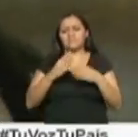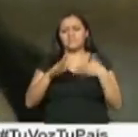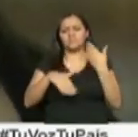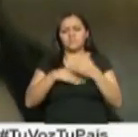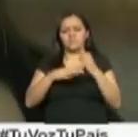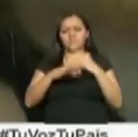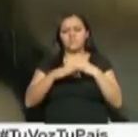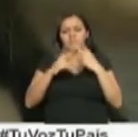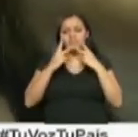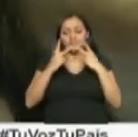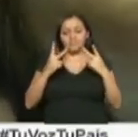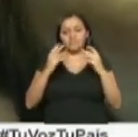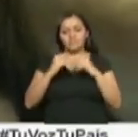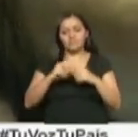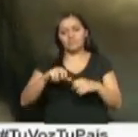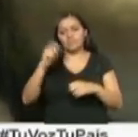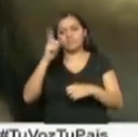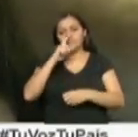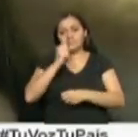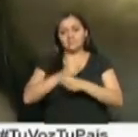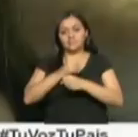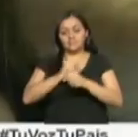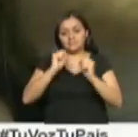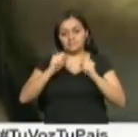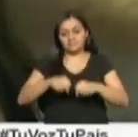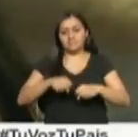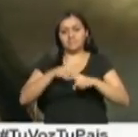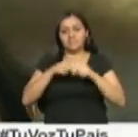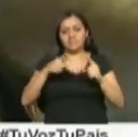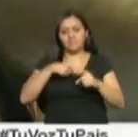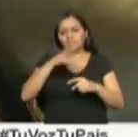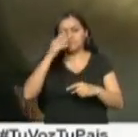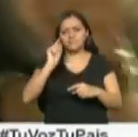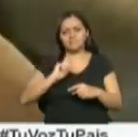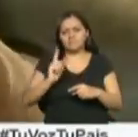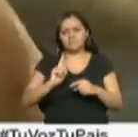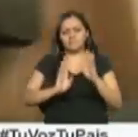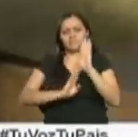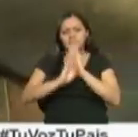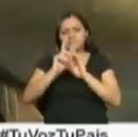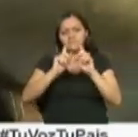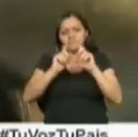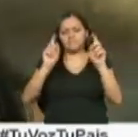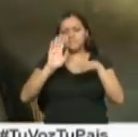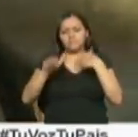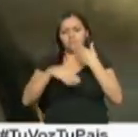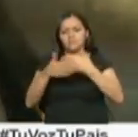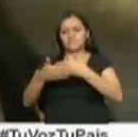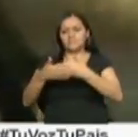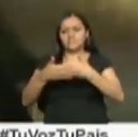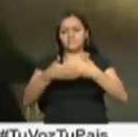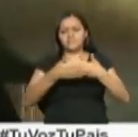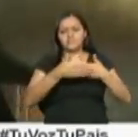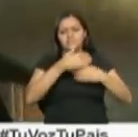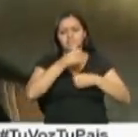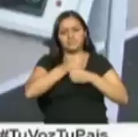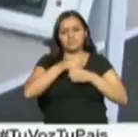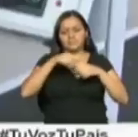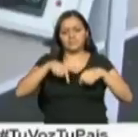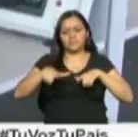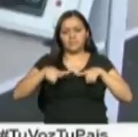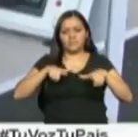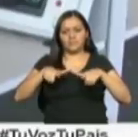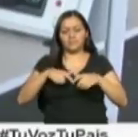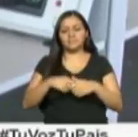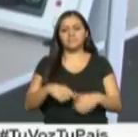servidores públicos y otras fuentes de empleo. Pero no olvidemos los emprendimientos de los vecinos alrededor de este sector.